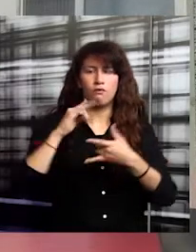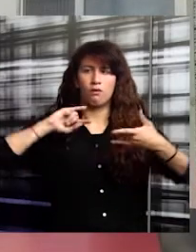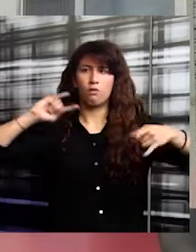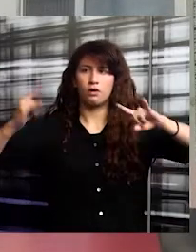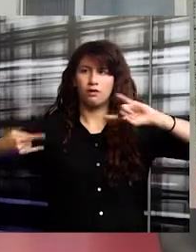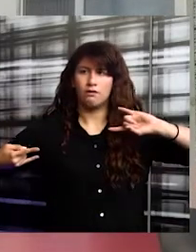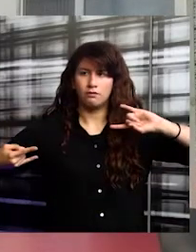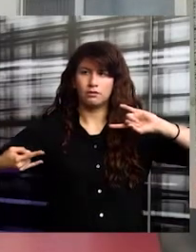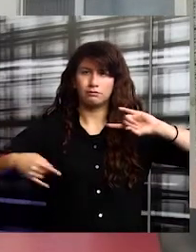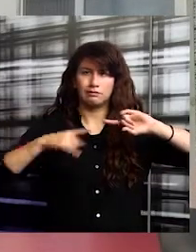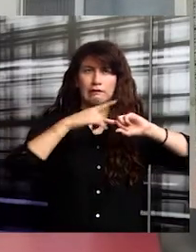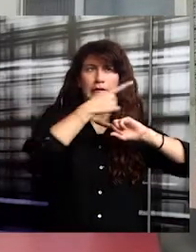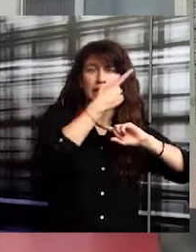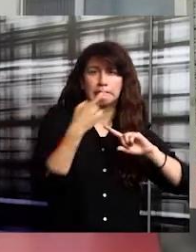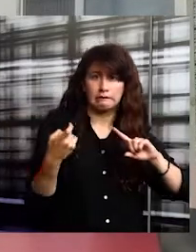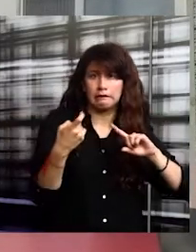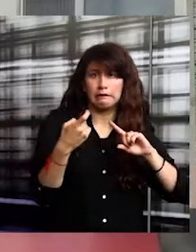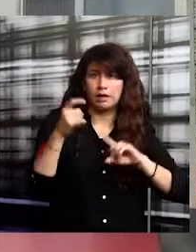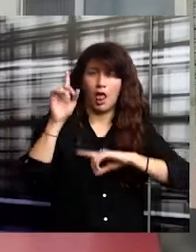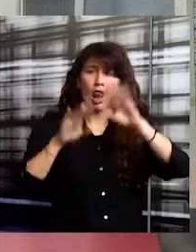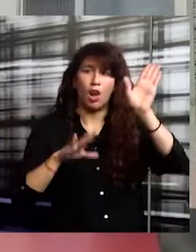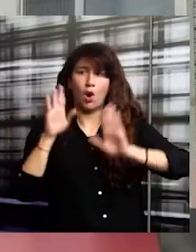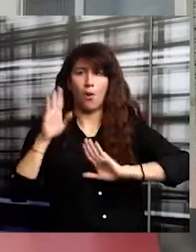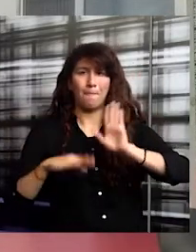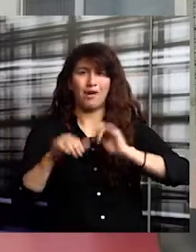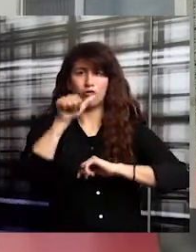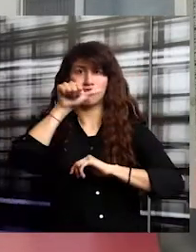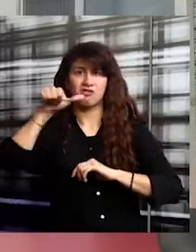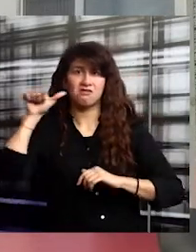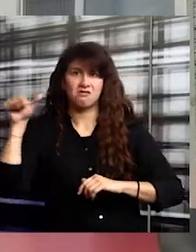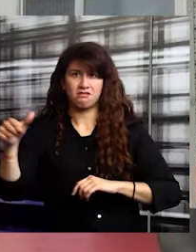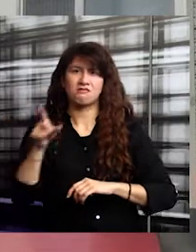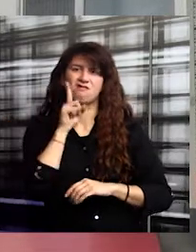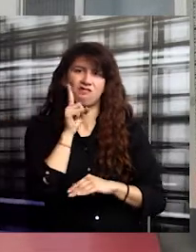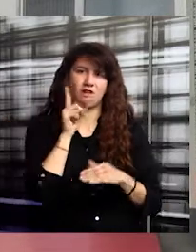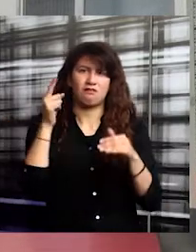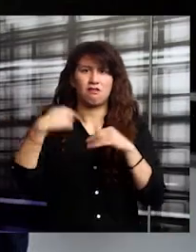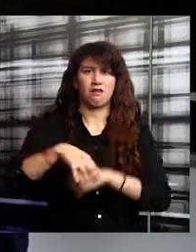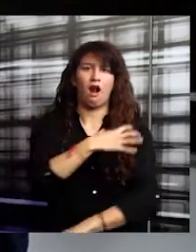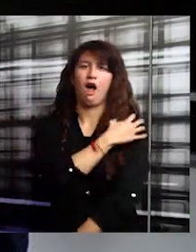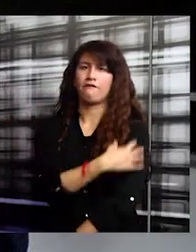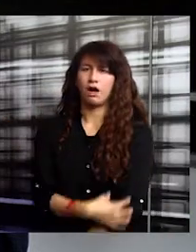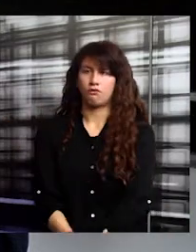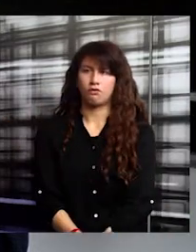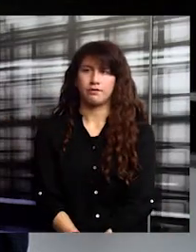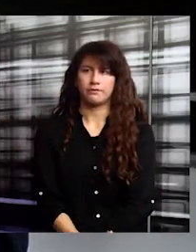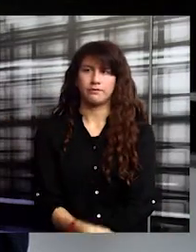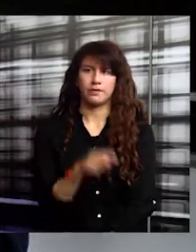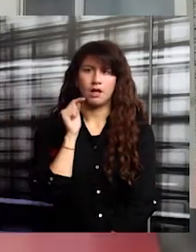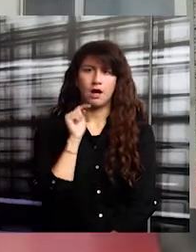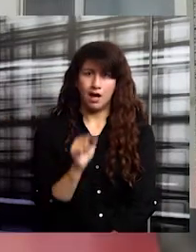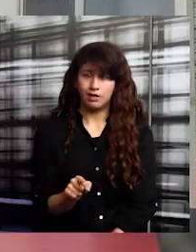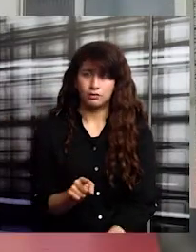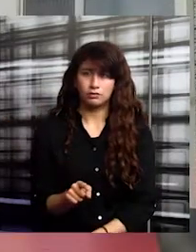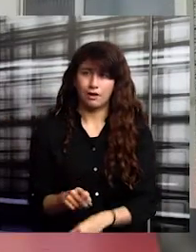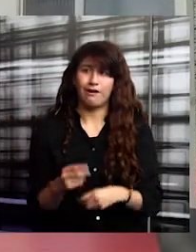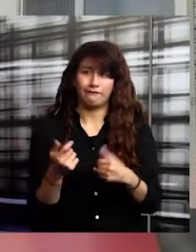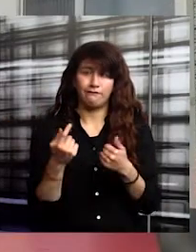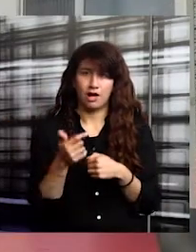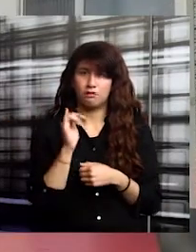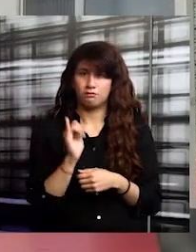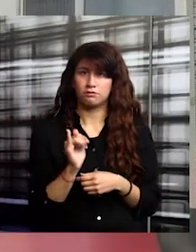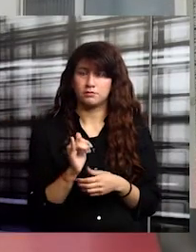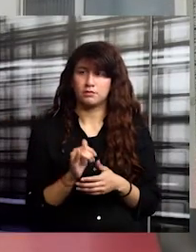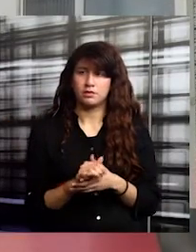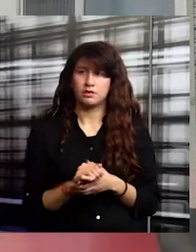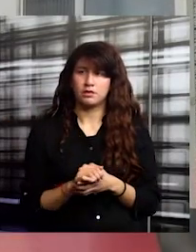favor. Ese quórum es alto, es verdad, pero me parece estamos hablando de una constitución. Pero estamos hablando muy bien, estamos hablando de una constitución